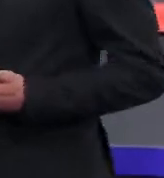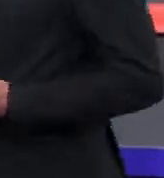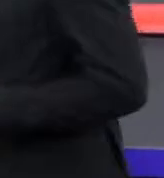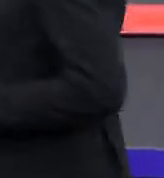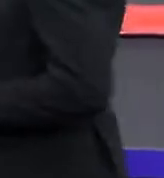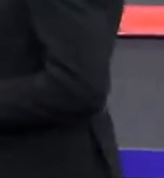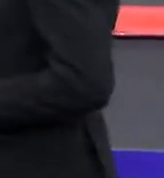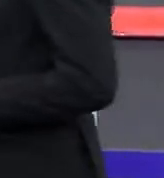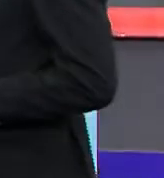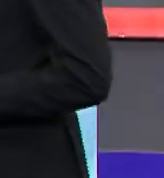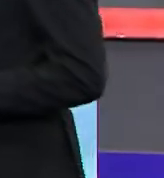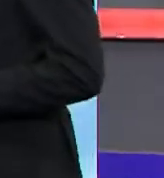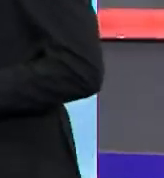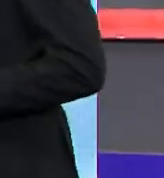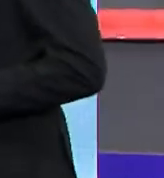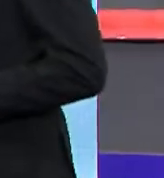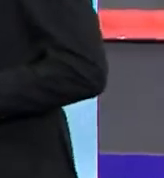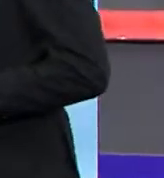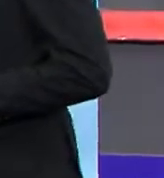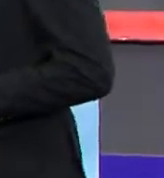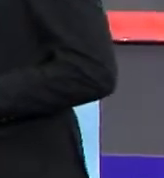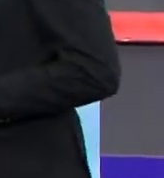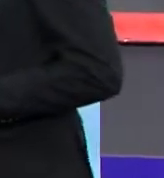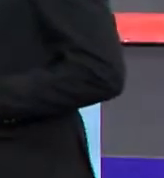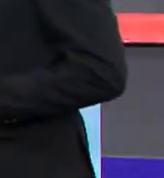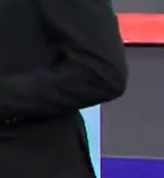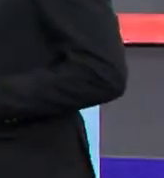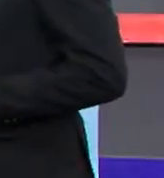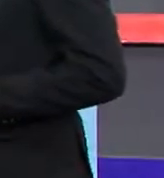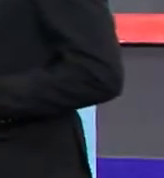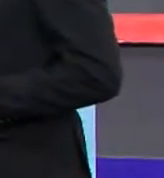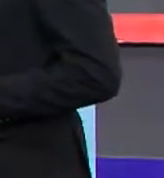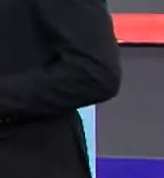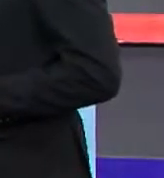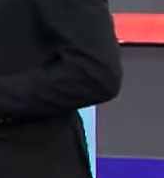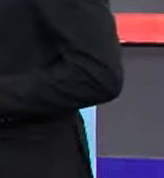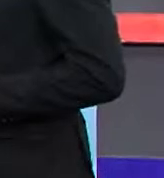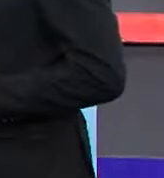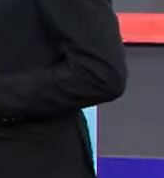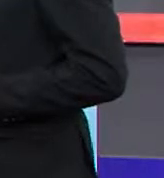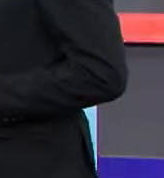en Santa Cruz. Compañeros, buenas noches, como siempre es un gusto.